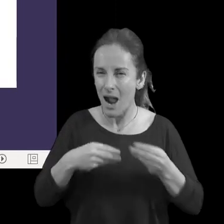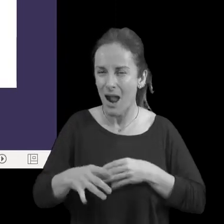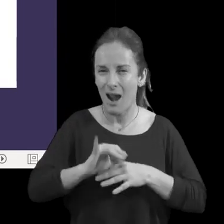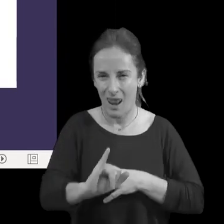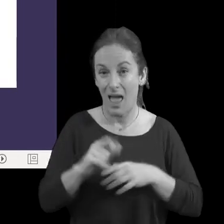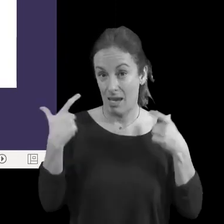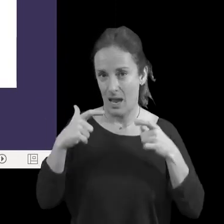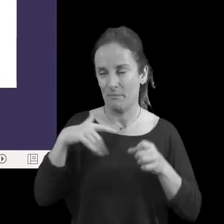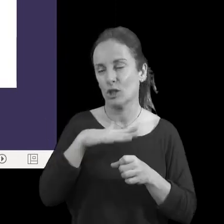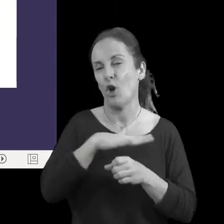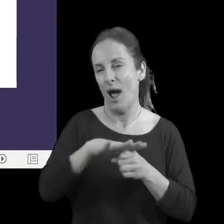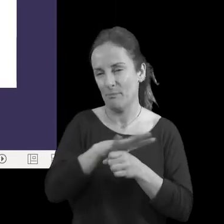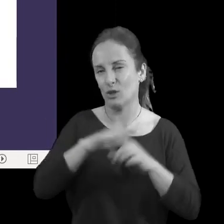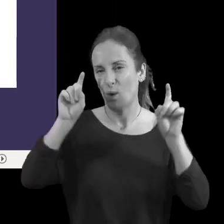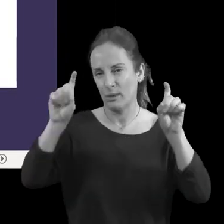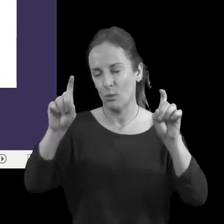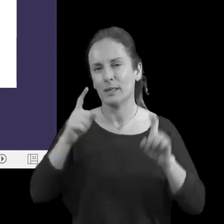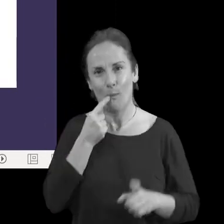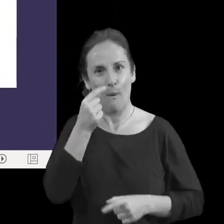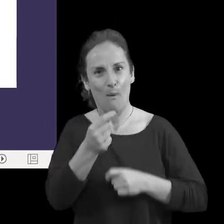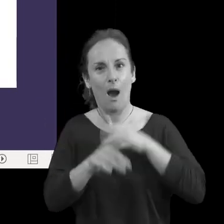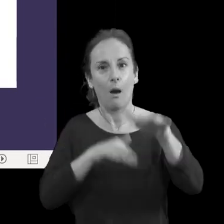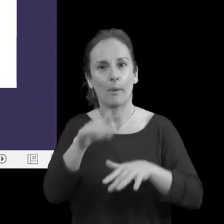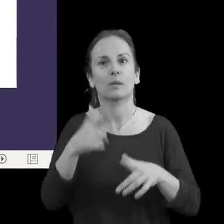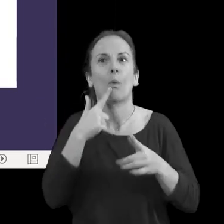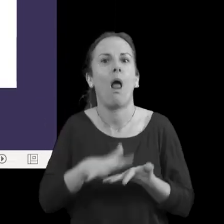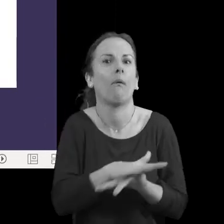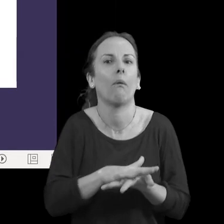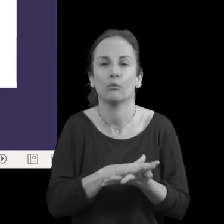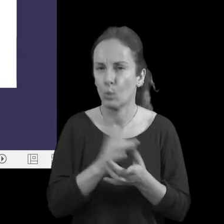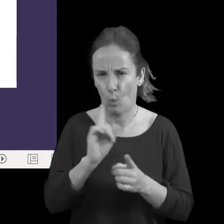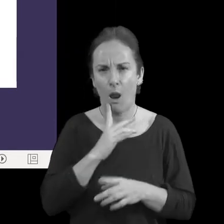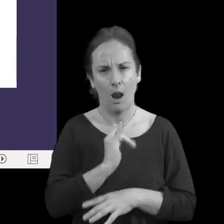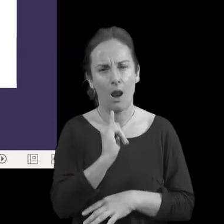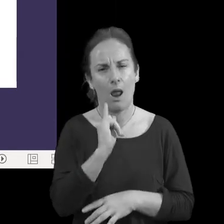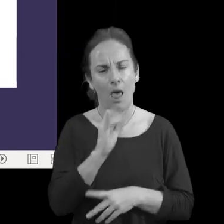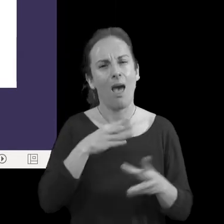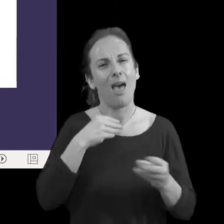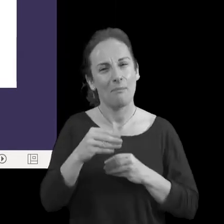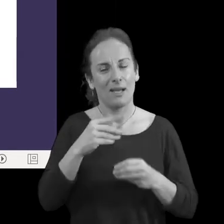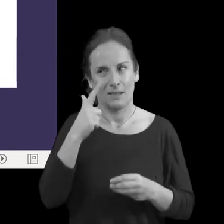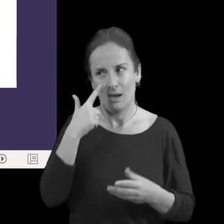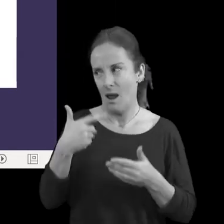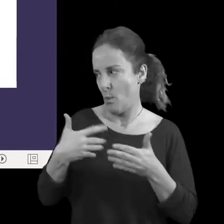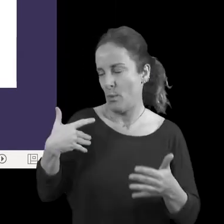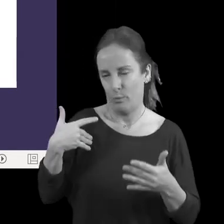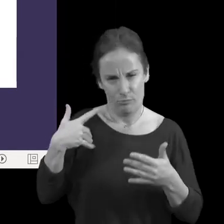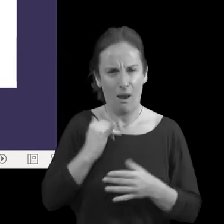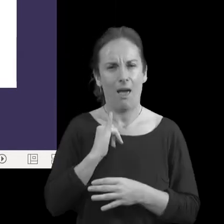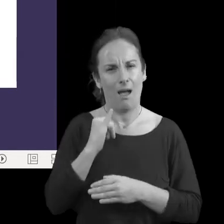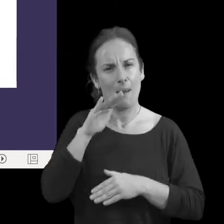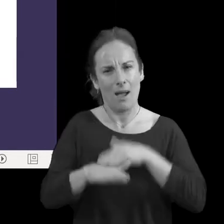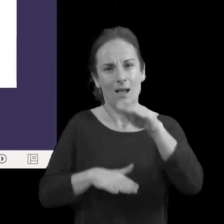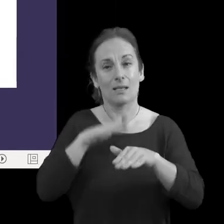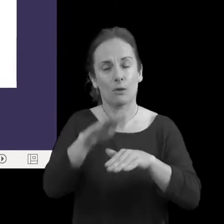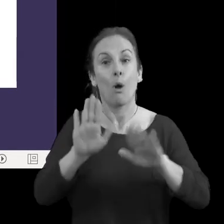bueno, vamos dando pasos, ¿no? No es que no hay nada, ¿no? Pero creo que todavía queda repensar mucho el ámbito educativo, como decía antes,